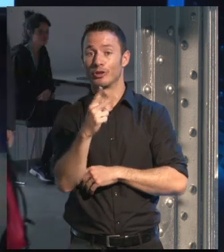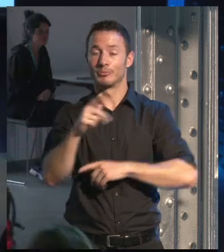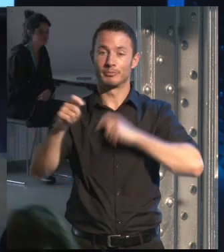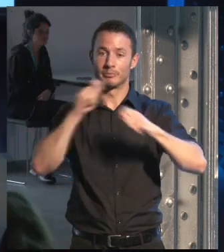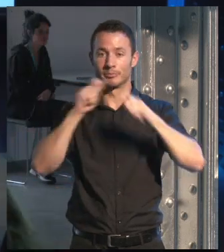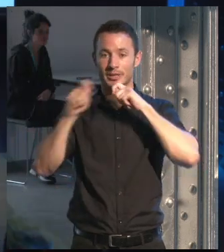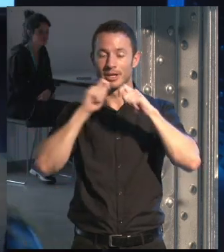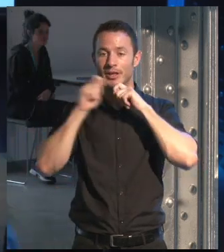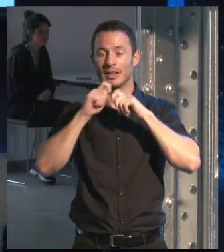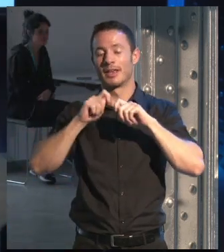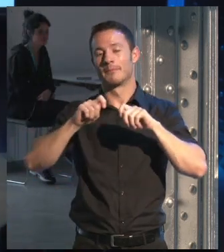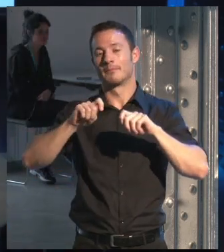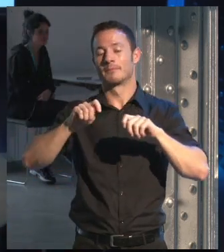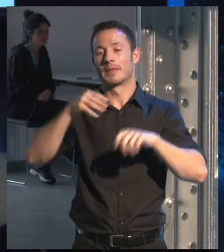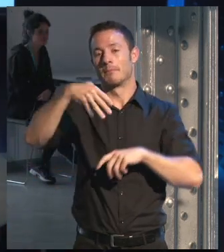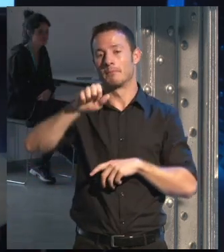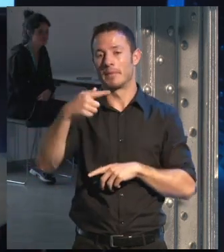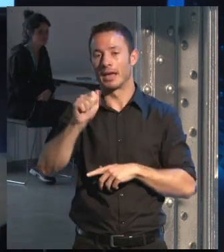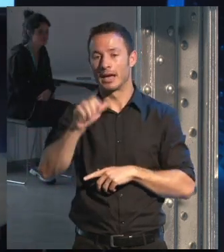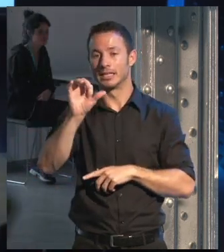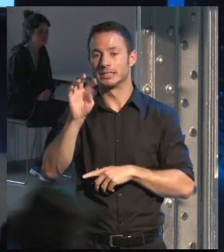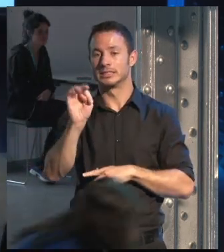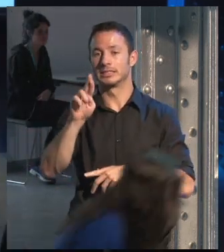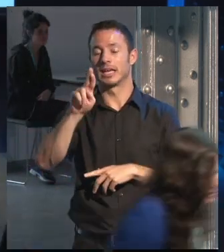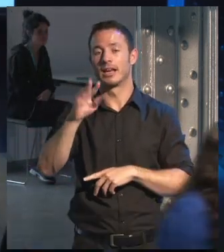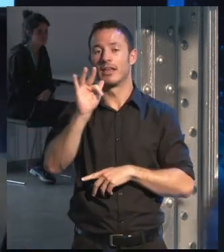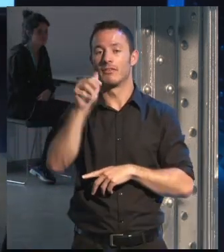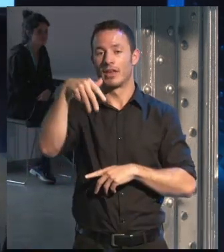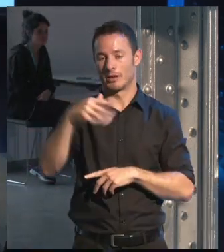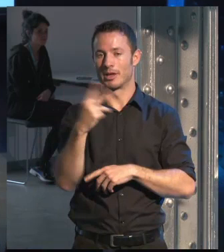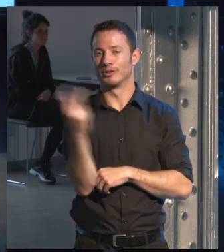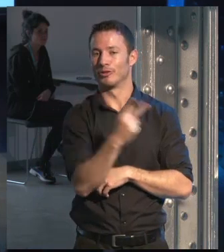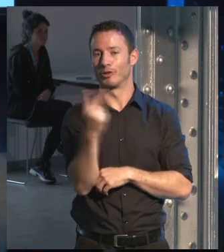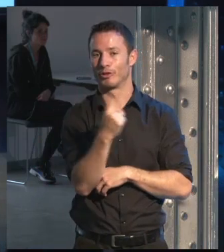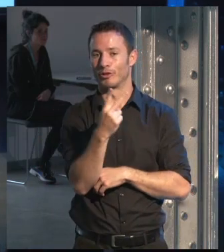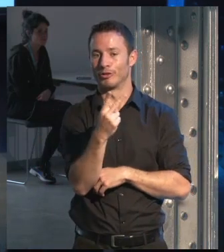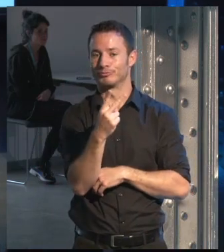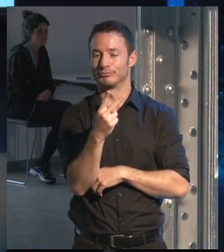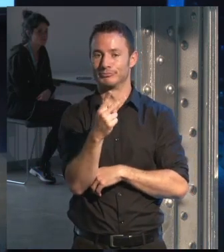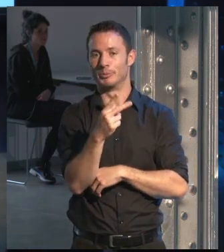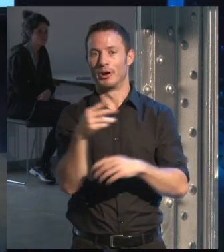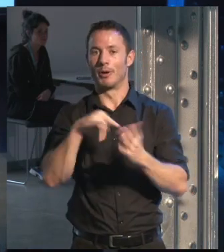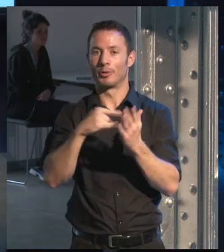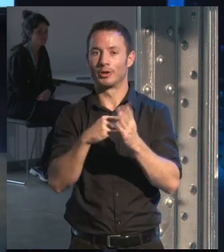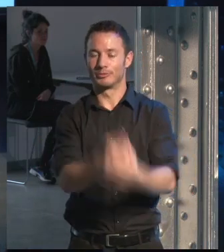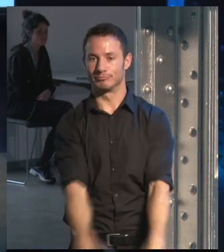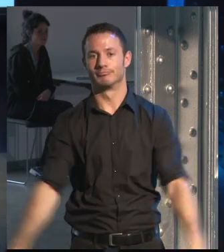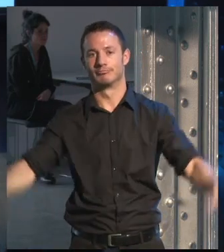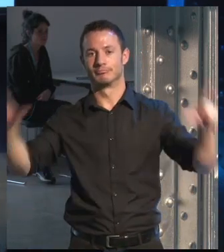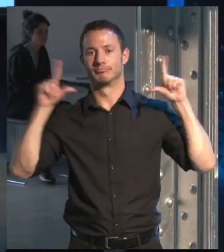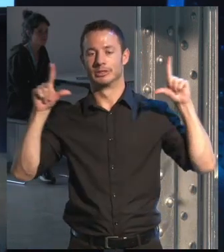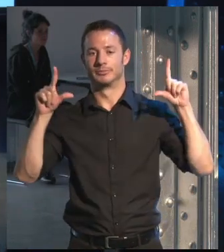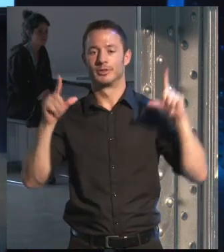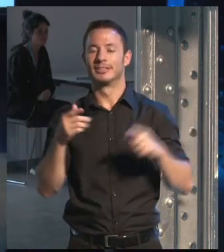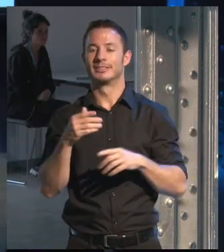¿no?, de Megastar FM, y sois un poco los que habéis puesto cara a este proyecto, así que nada, contarnos qué es ni paso